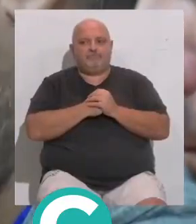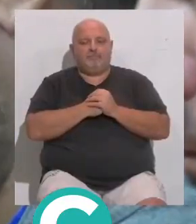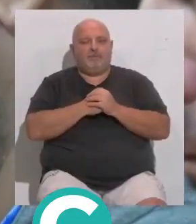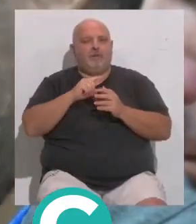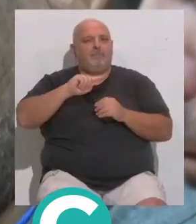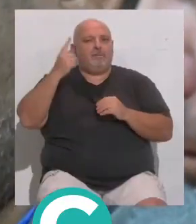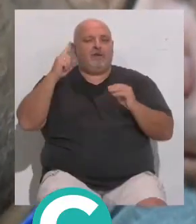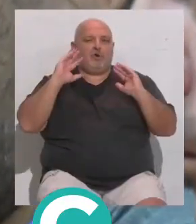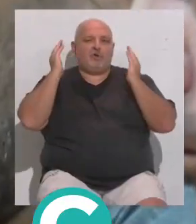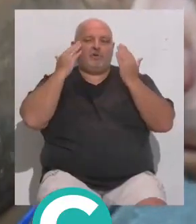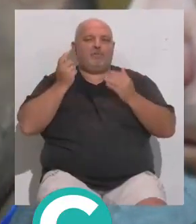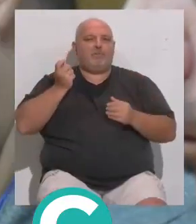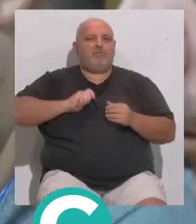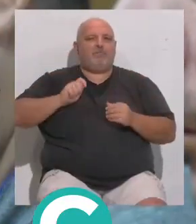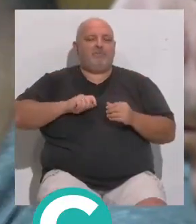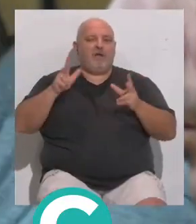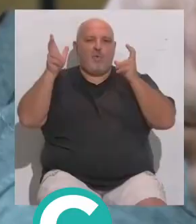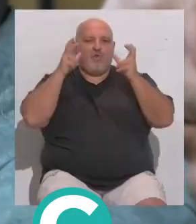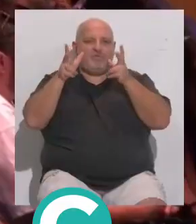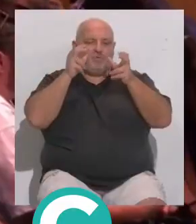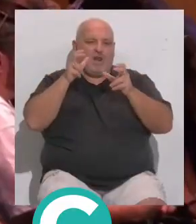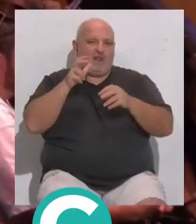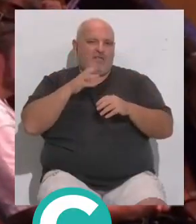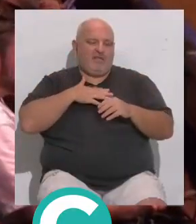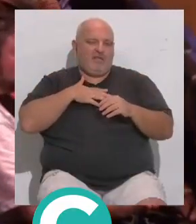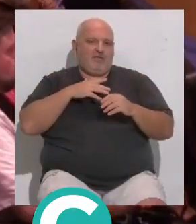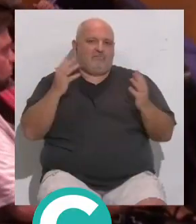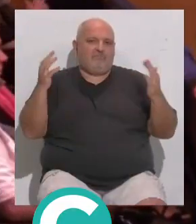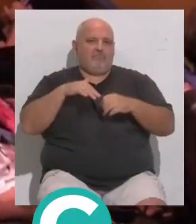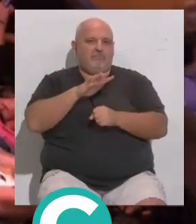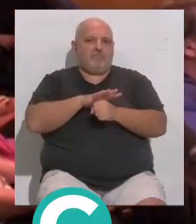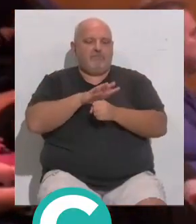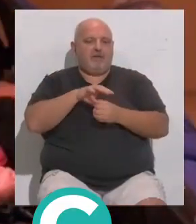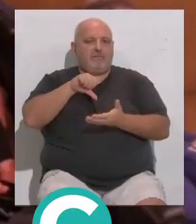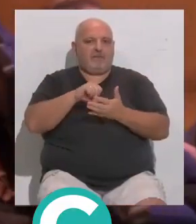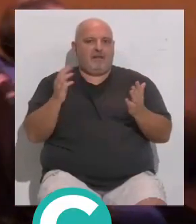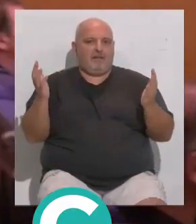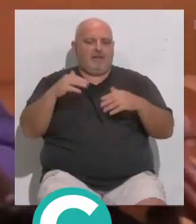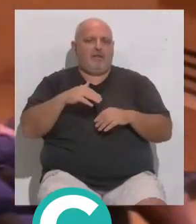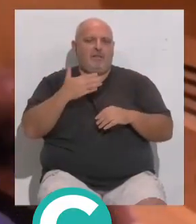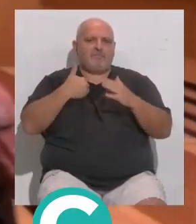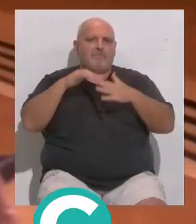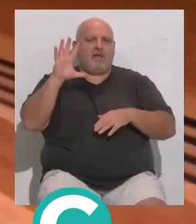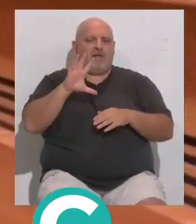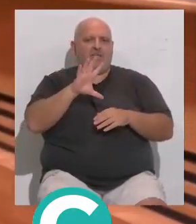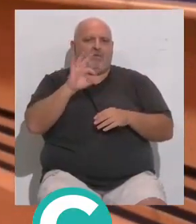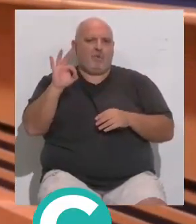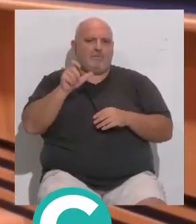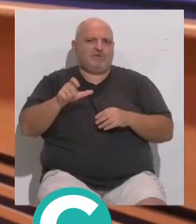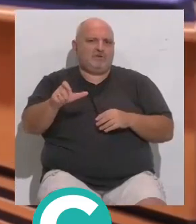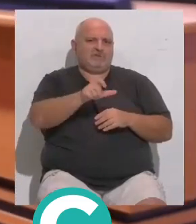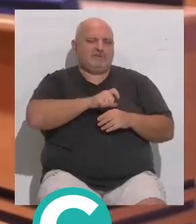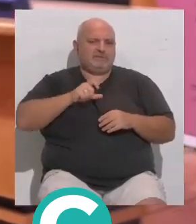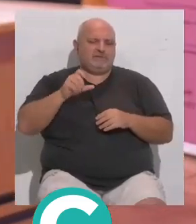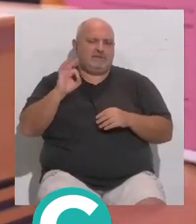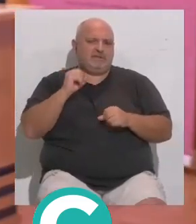El primer Congreso de Profesionales del Audiovisual de Cádiz reúne este martes en la capital gaditana a medio centenar de trabajadores del